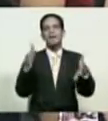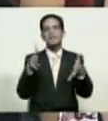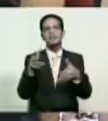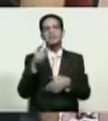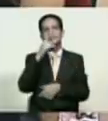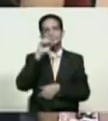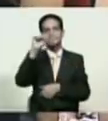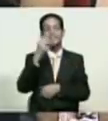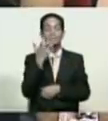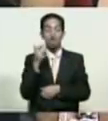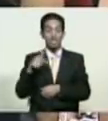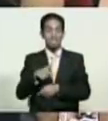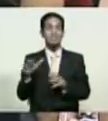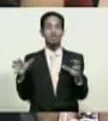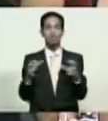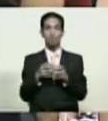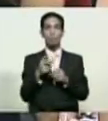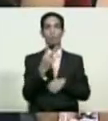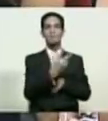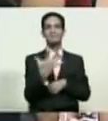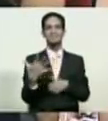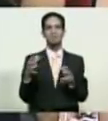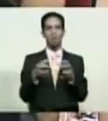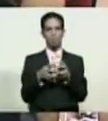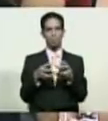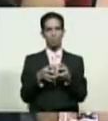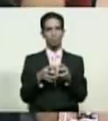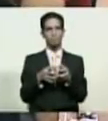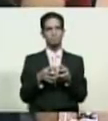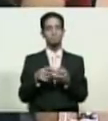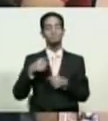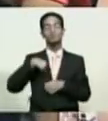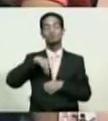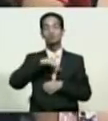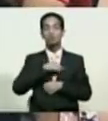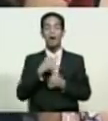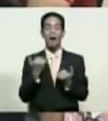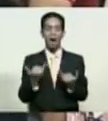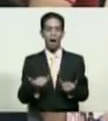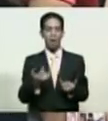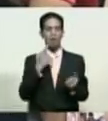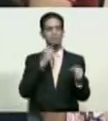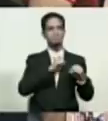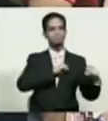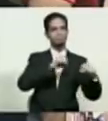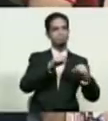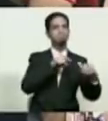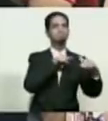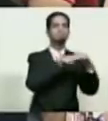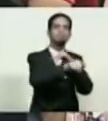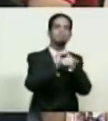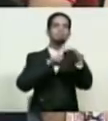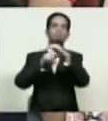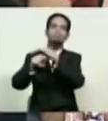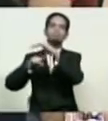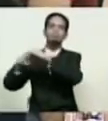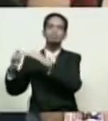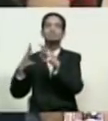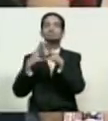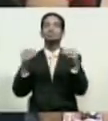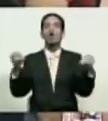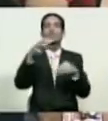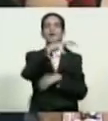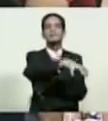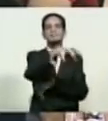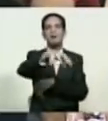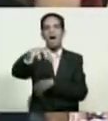redes sectoriales. Nosotros vamos ahorita a desplegarnos con todas esas redes sectoriales por cada uno de los estados. Vamos a